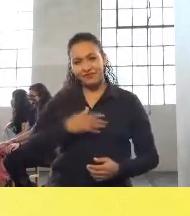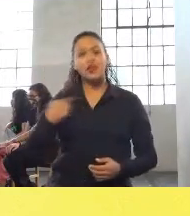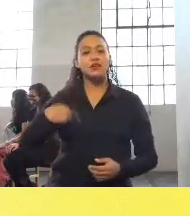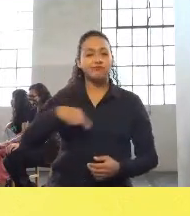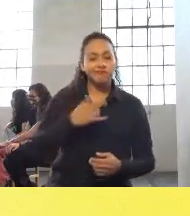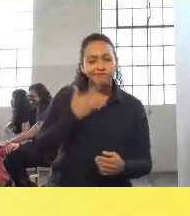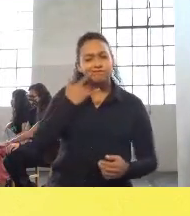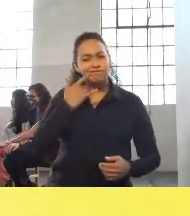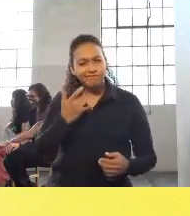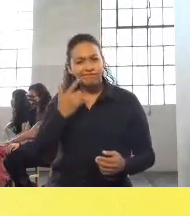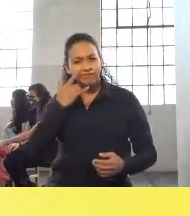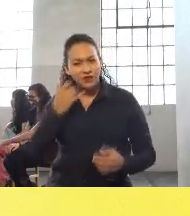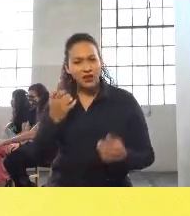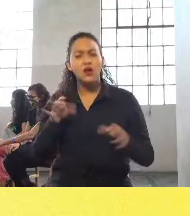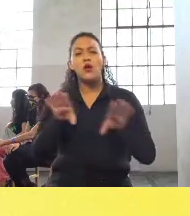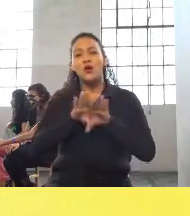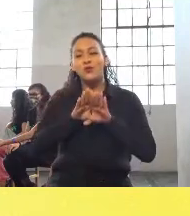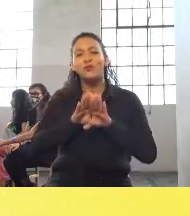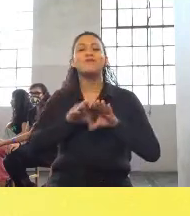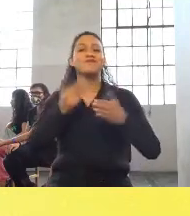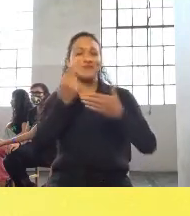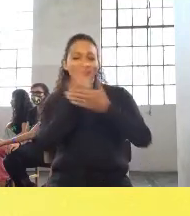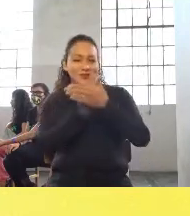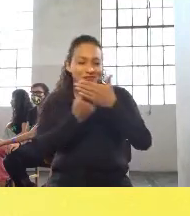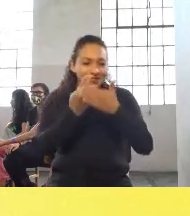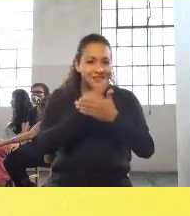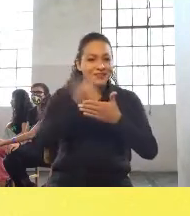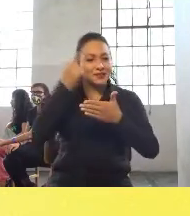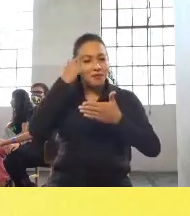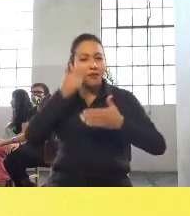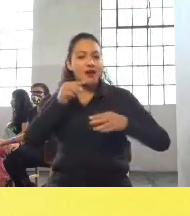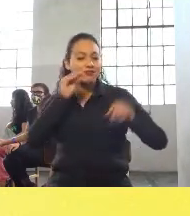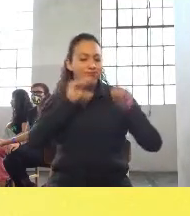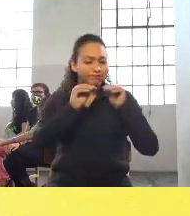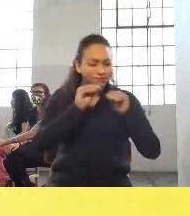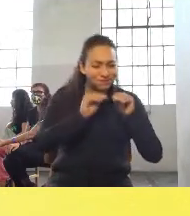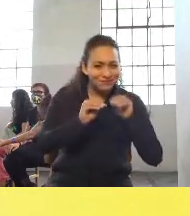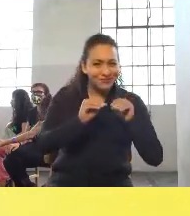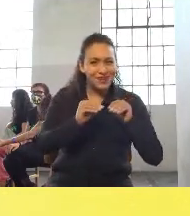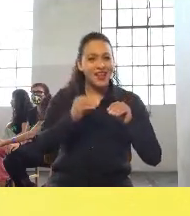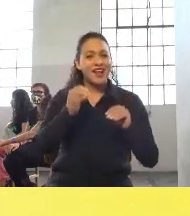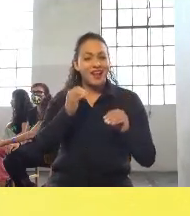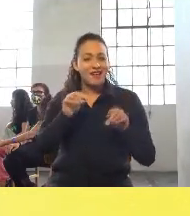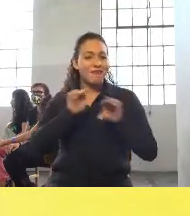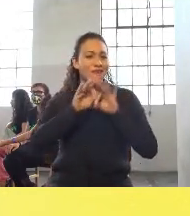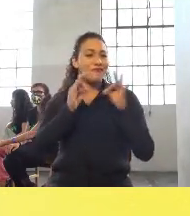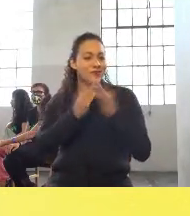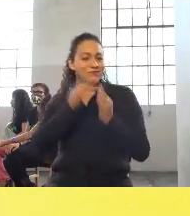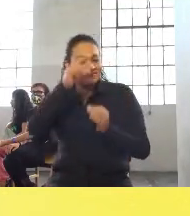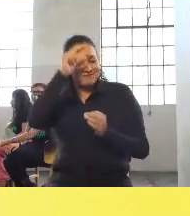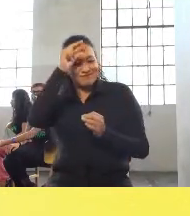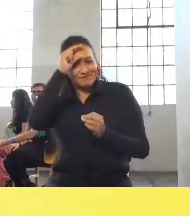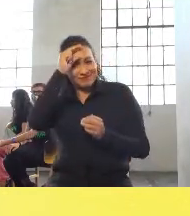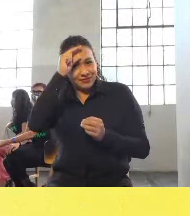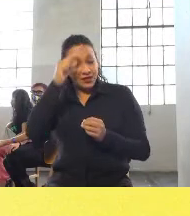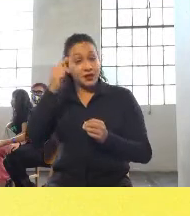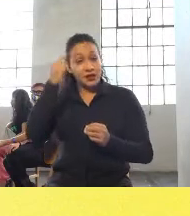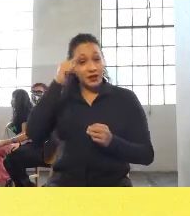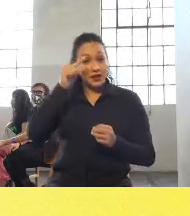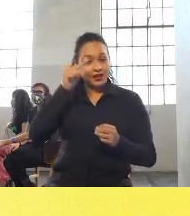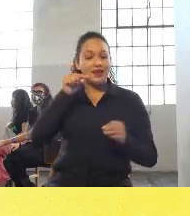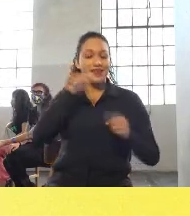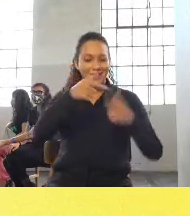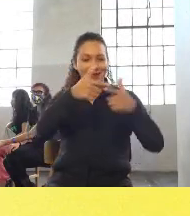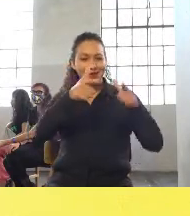esfuerzos para a través del diseño de una forma muy astuta, quizás muy inteligente, lograr poner ahí proyectos creativos